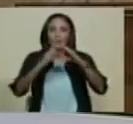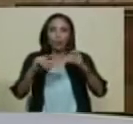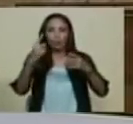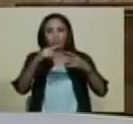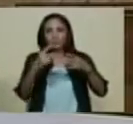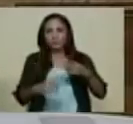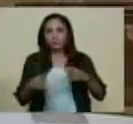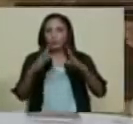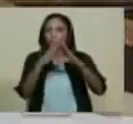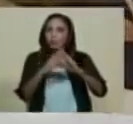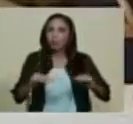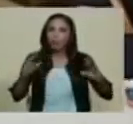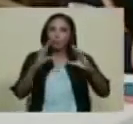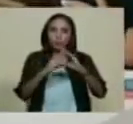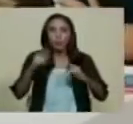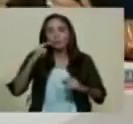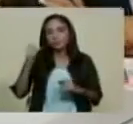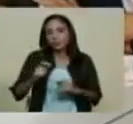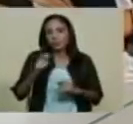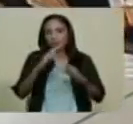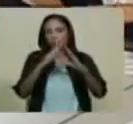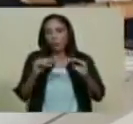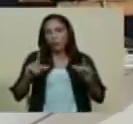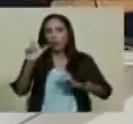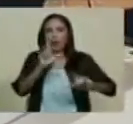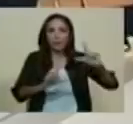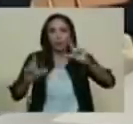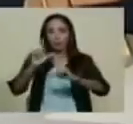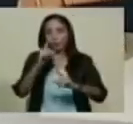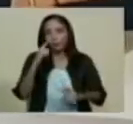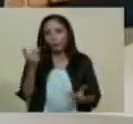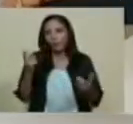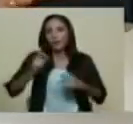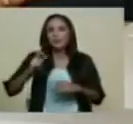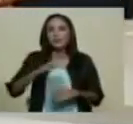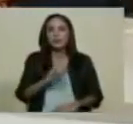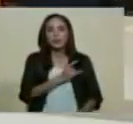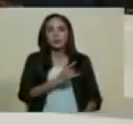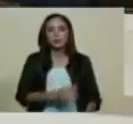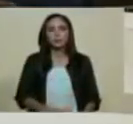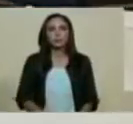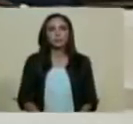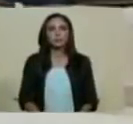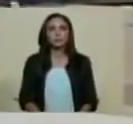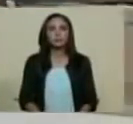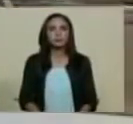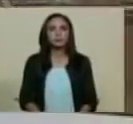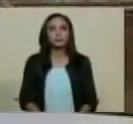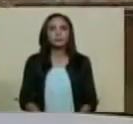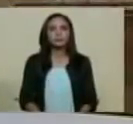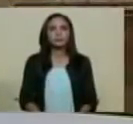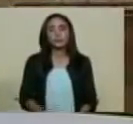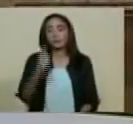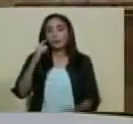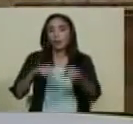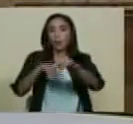etcétera. Todo lo que necesitan nuestras universidades, los centros de investigación. Esto es único.